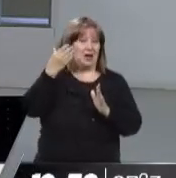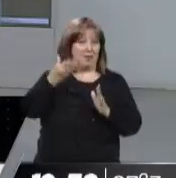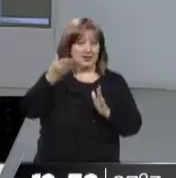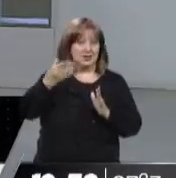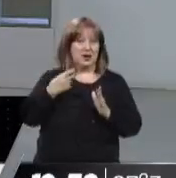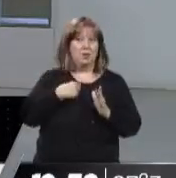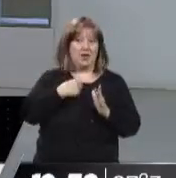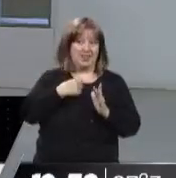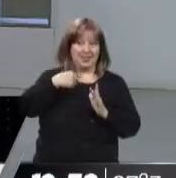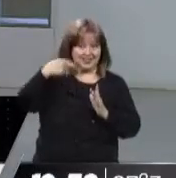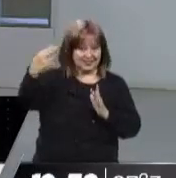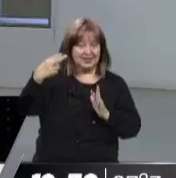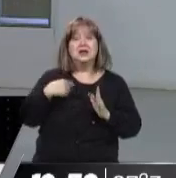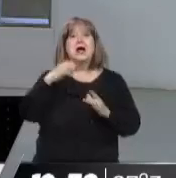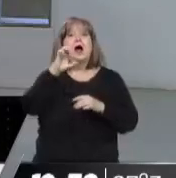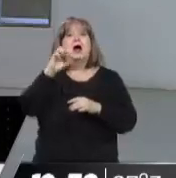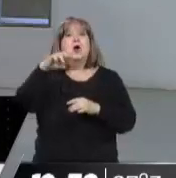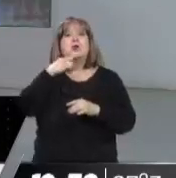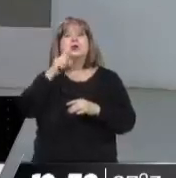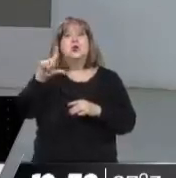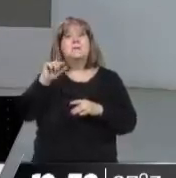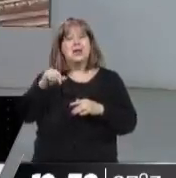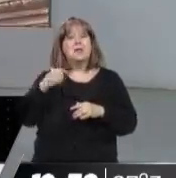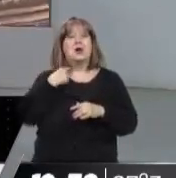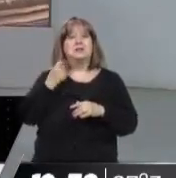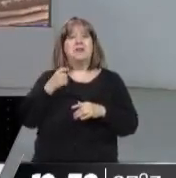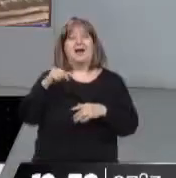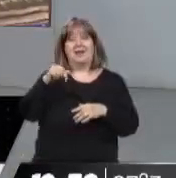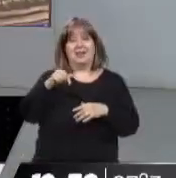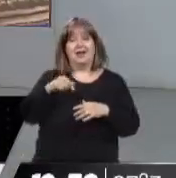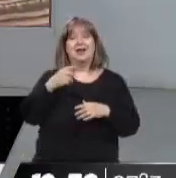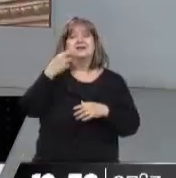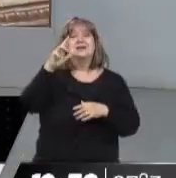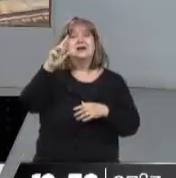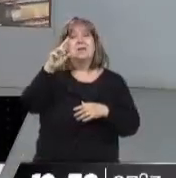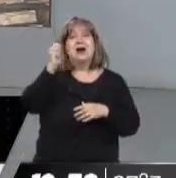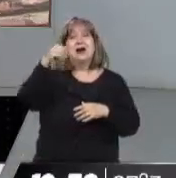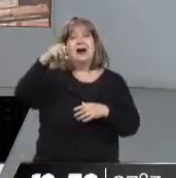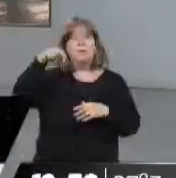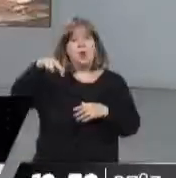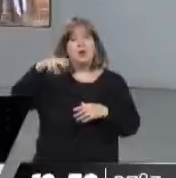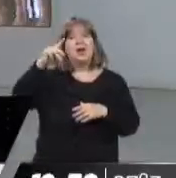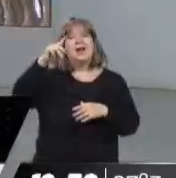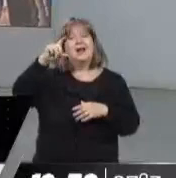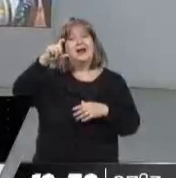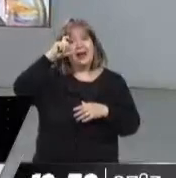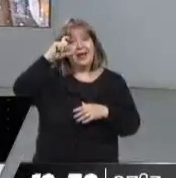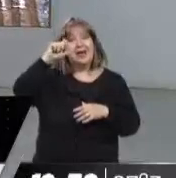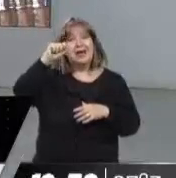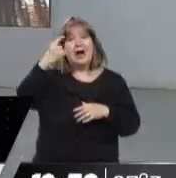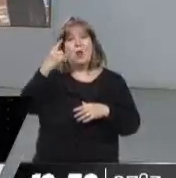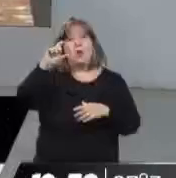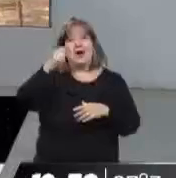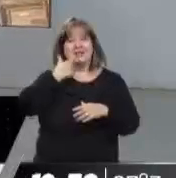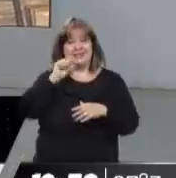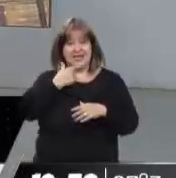los datos? Estuvimos hablando con el cónsul de España aquí en Cuyo, Ramón Blecaucasas, que esto nos decía con